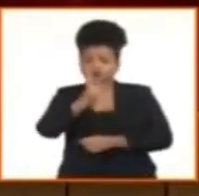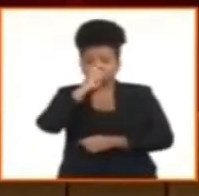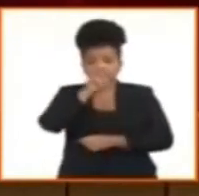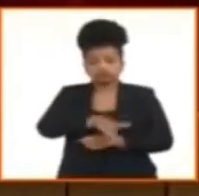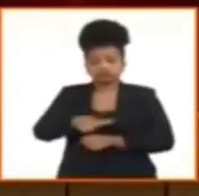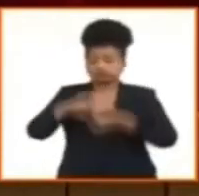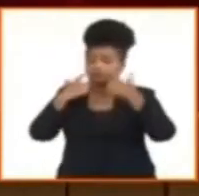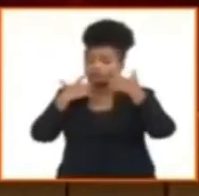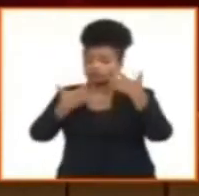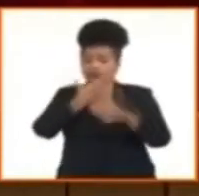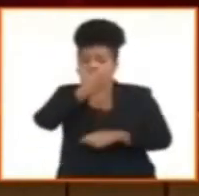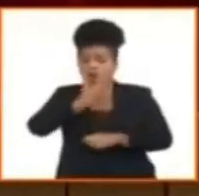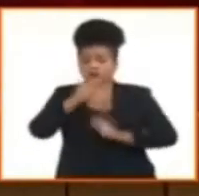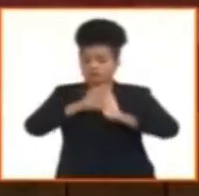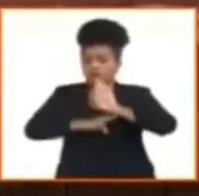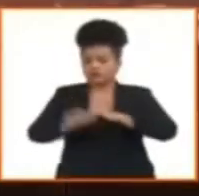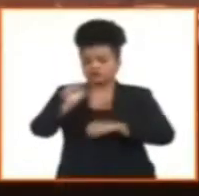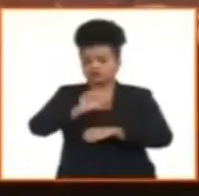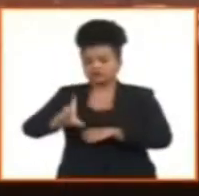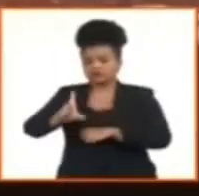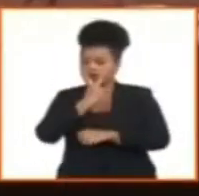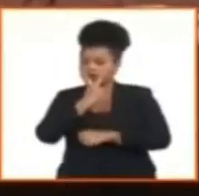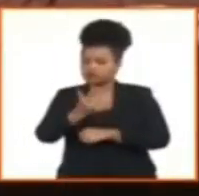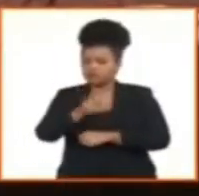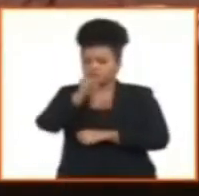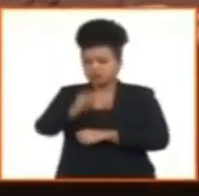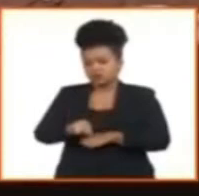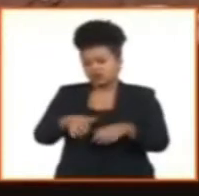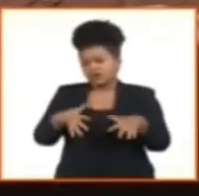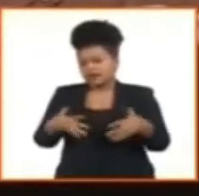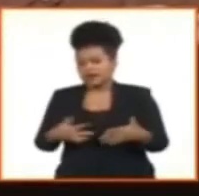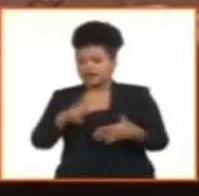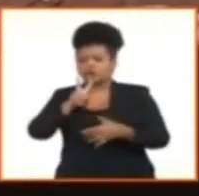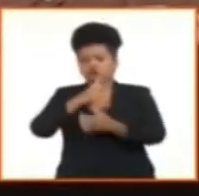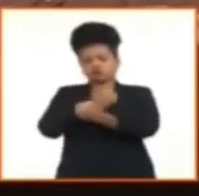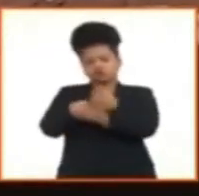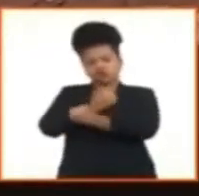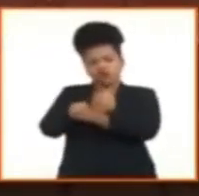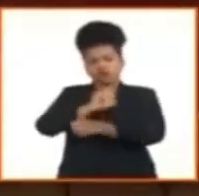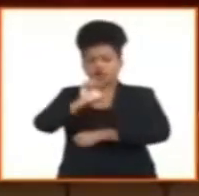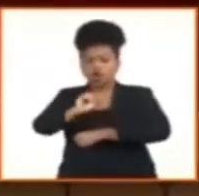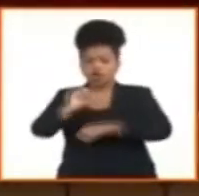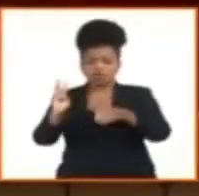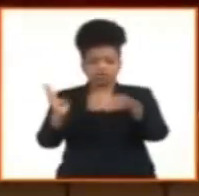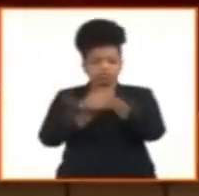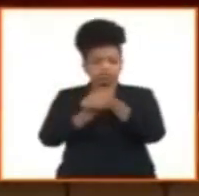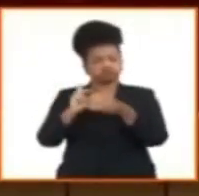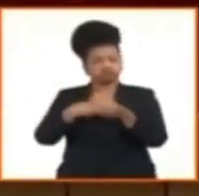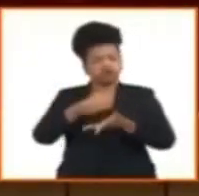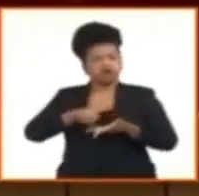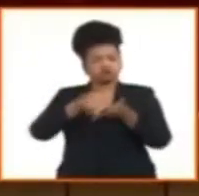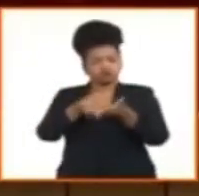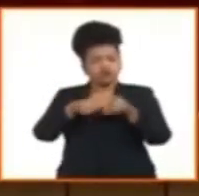los programas sociales para la atención a personas en condiciones de vulnerabilidad o discapacidad. Y ahora, como todos